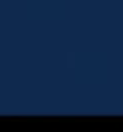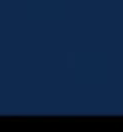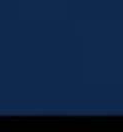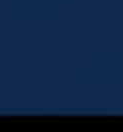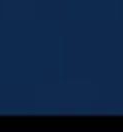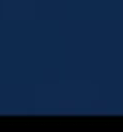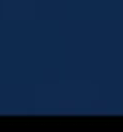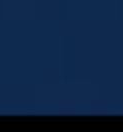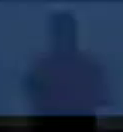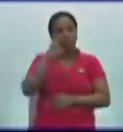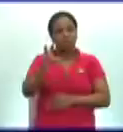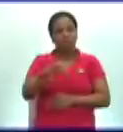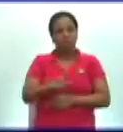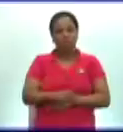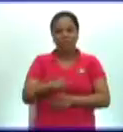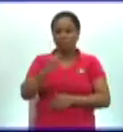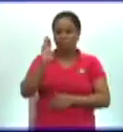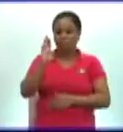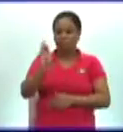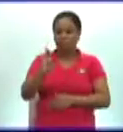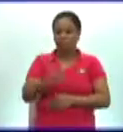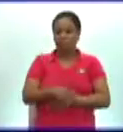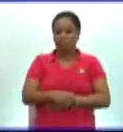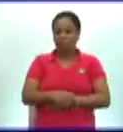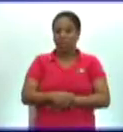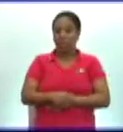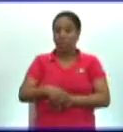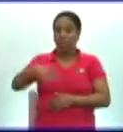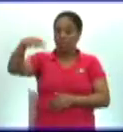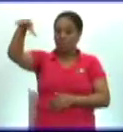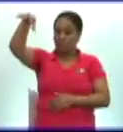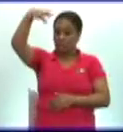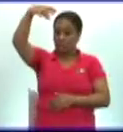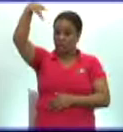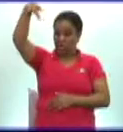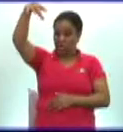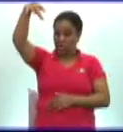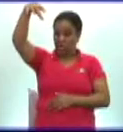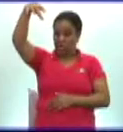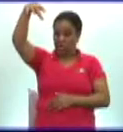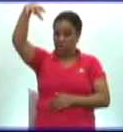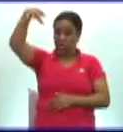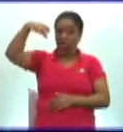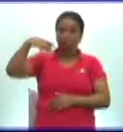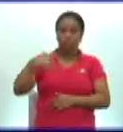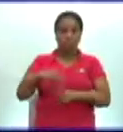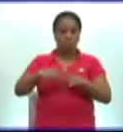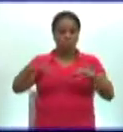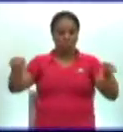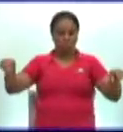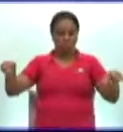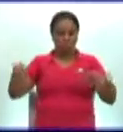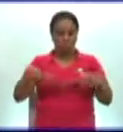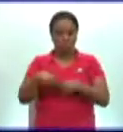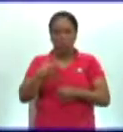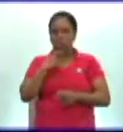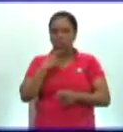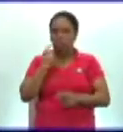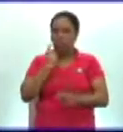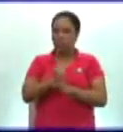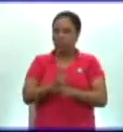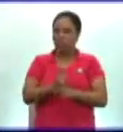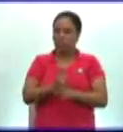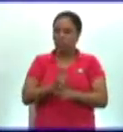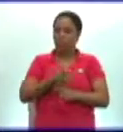Vamos a ver el inciso B, una lámpara que cuelga del techo de una habitación. ¿Cómo se encuentra la lámpara?